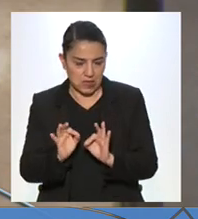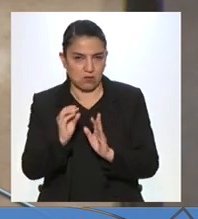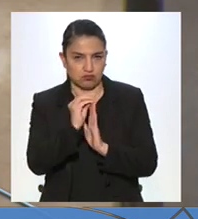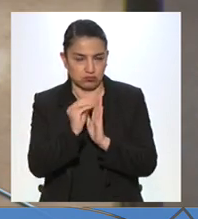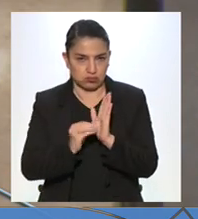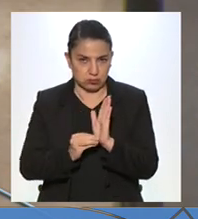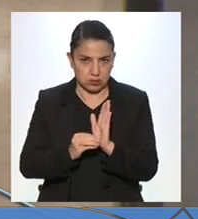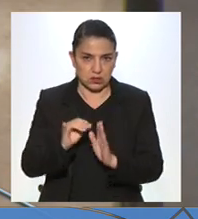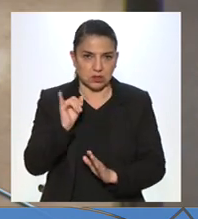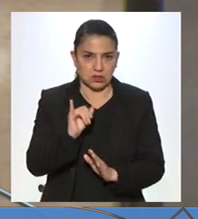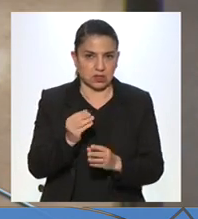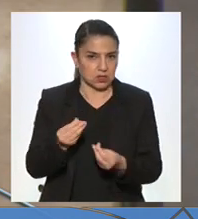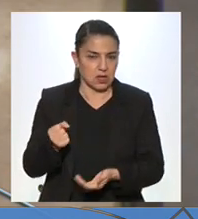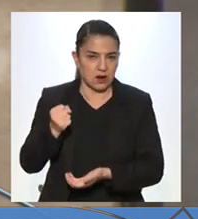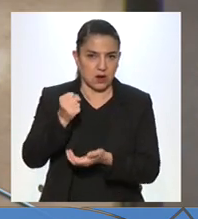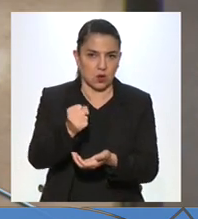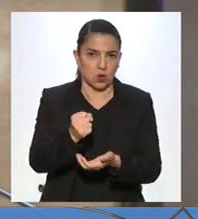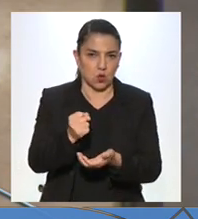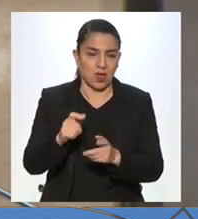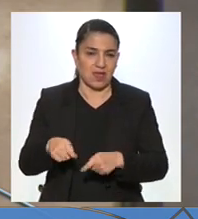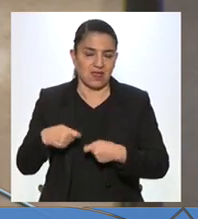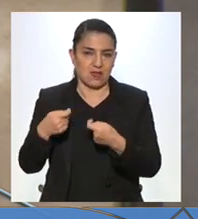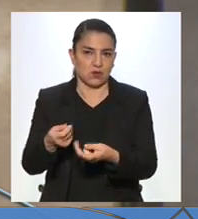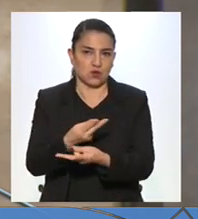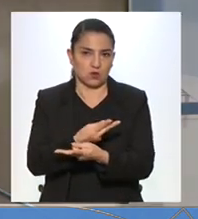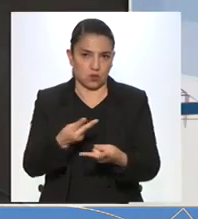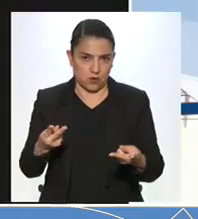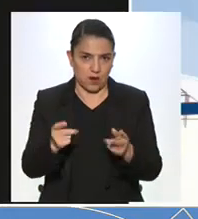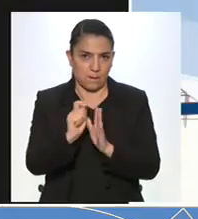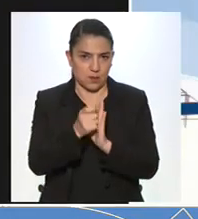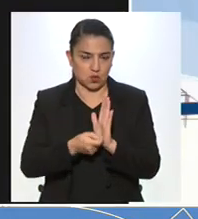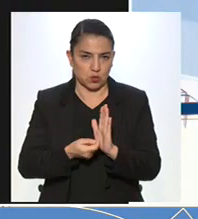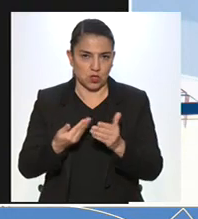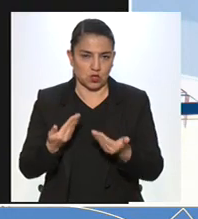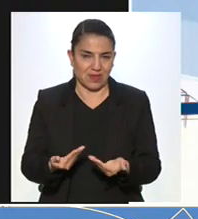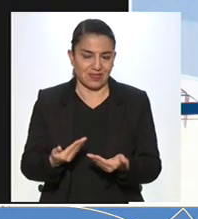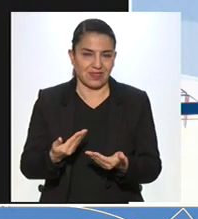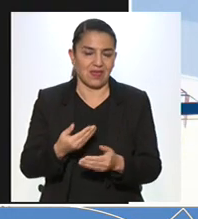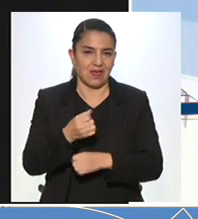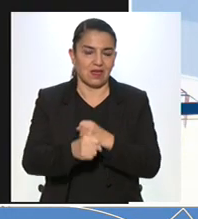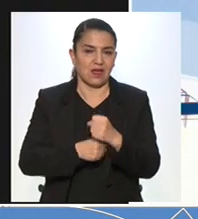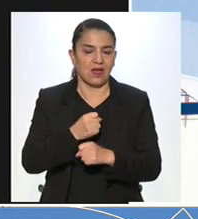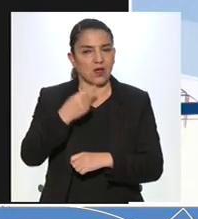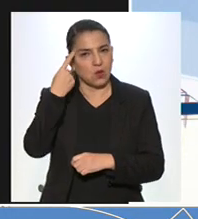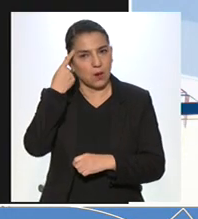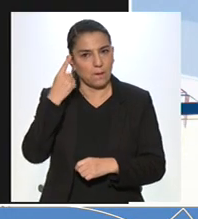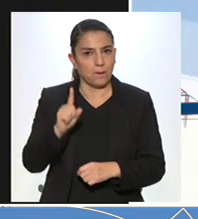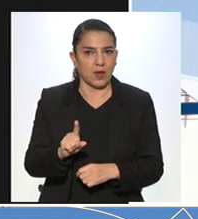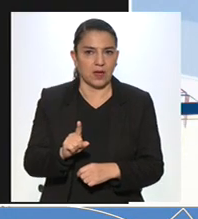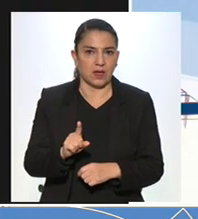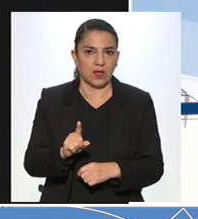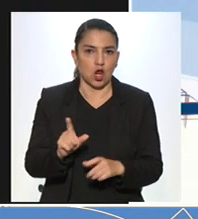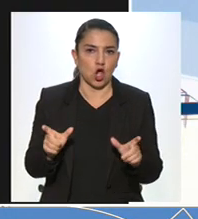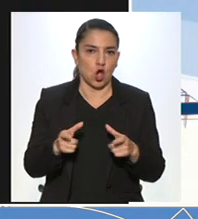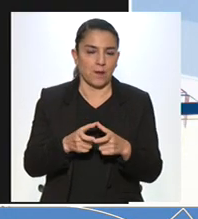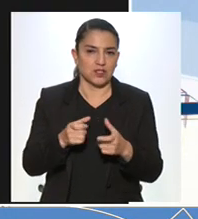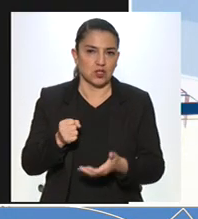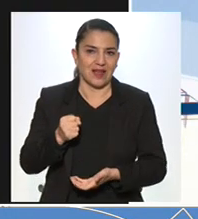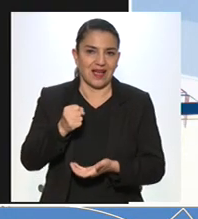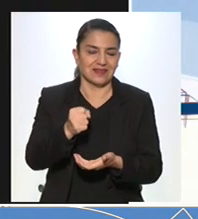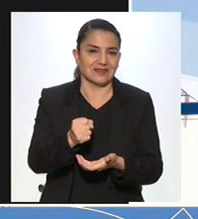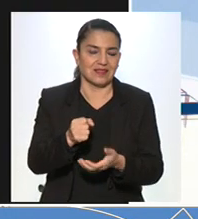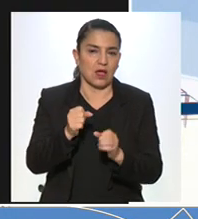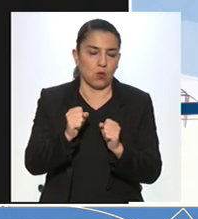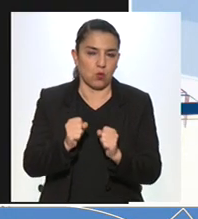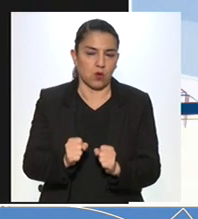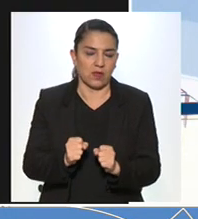se asignó muchos recursos a la inversión pública en el presupuesto de este año, pero los parlamentarios, especialmente la Comisión de Hacienda, tienen la capacidad de